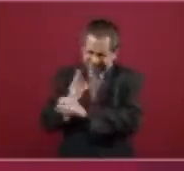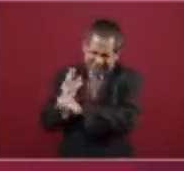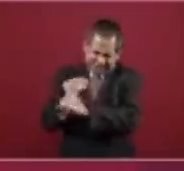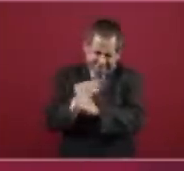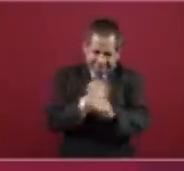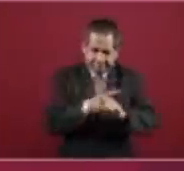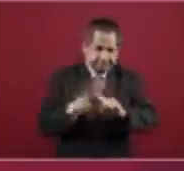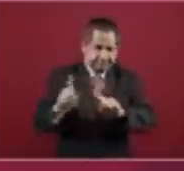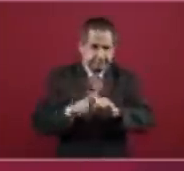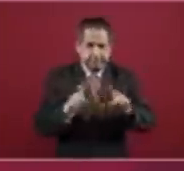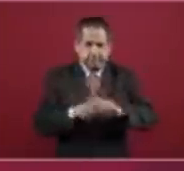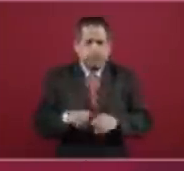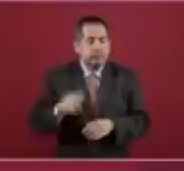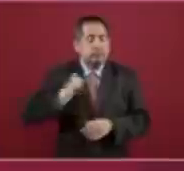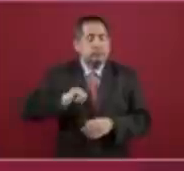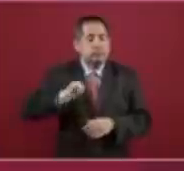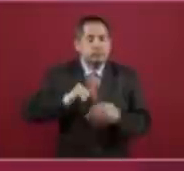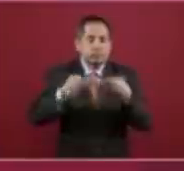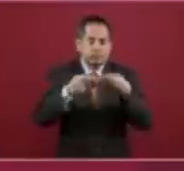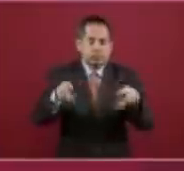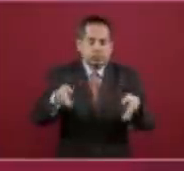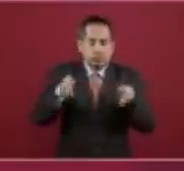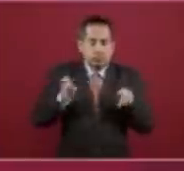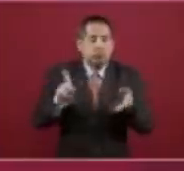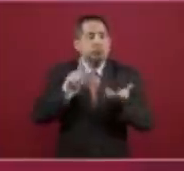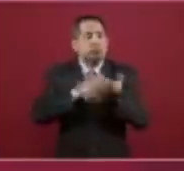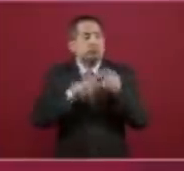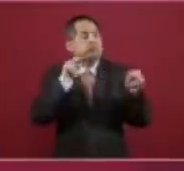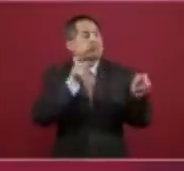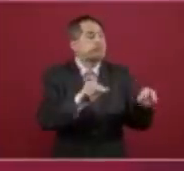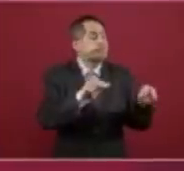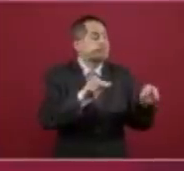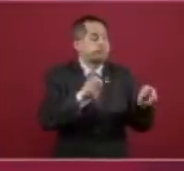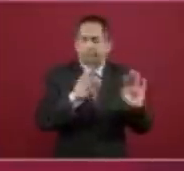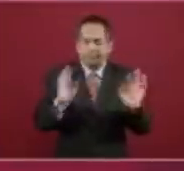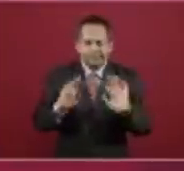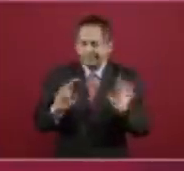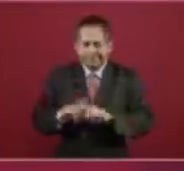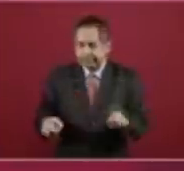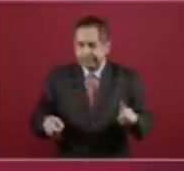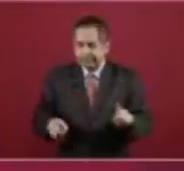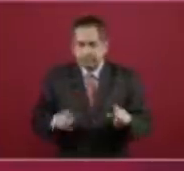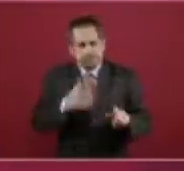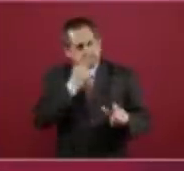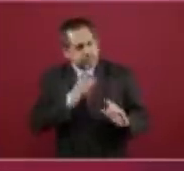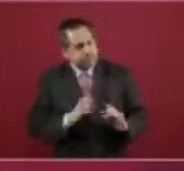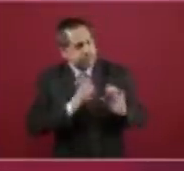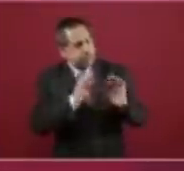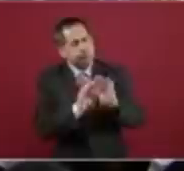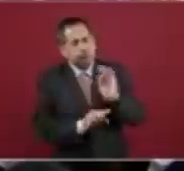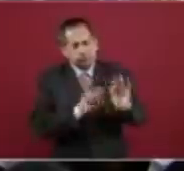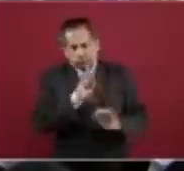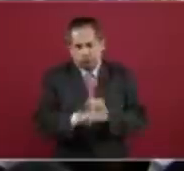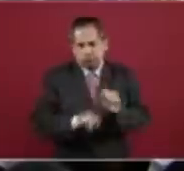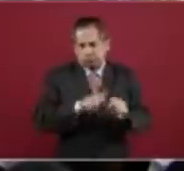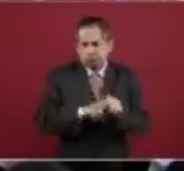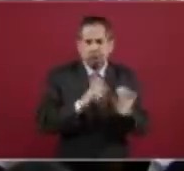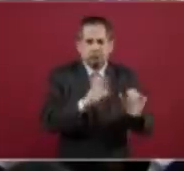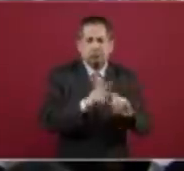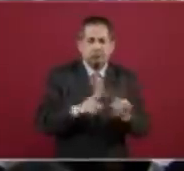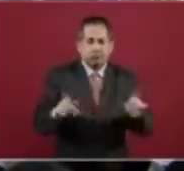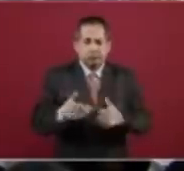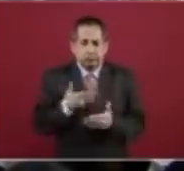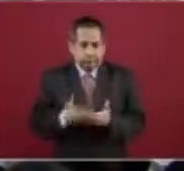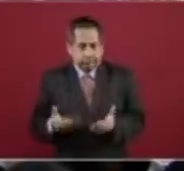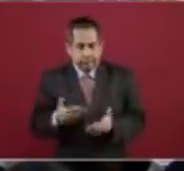no la vieja visión de los zoológicos de ir a ver a los animales, sino realmente como un espacio de conservación. Actualmente hay un poco más